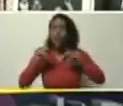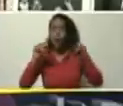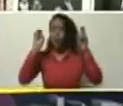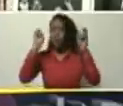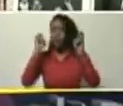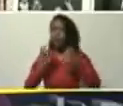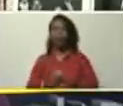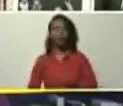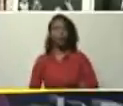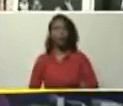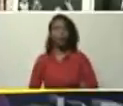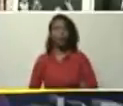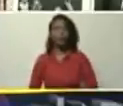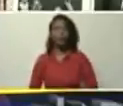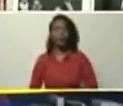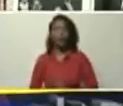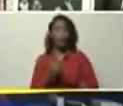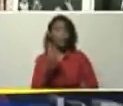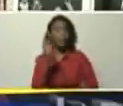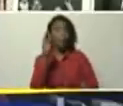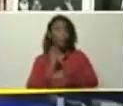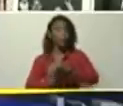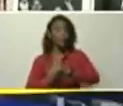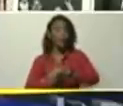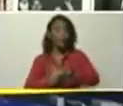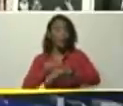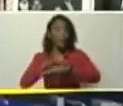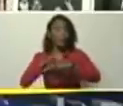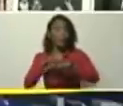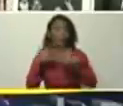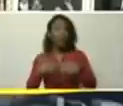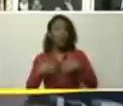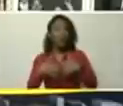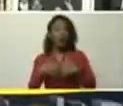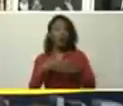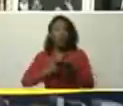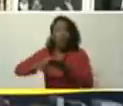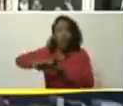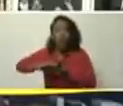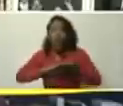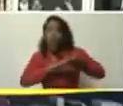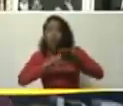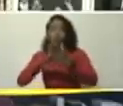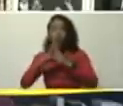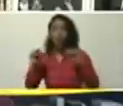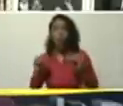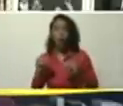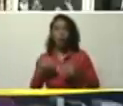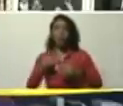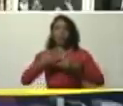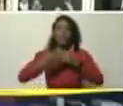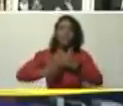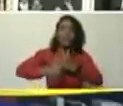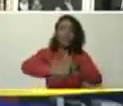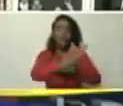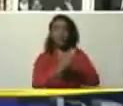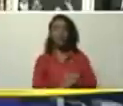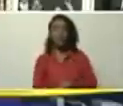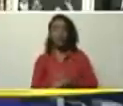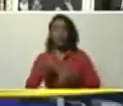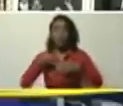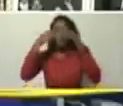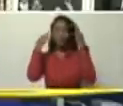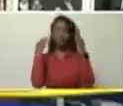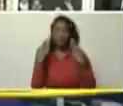escenarios. Y en poco tiempo ministro de Industria recuperó todo y echó a andar. Y estoy